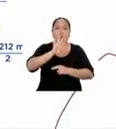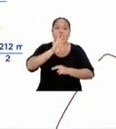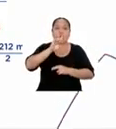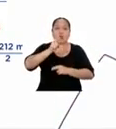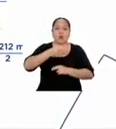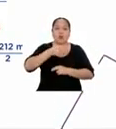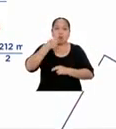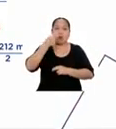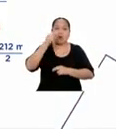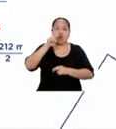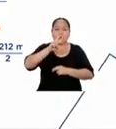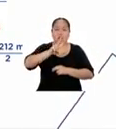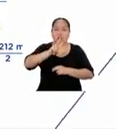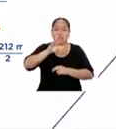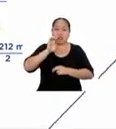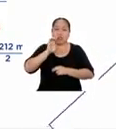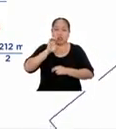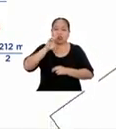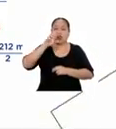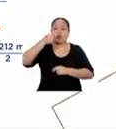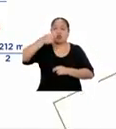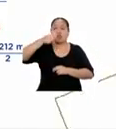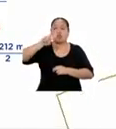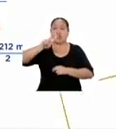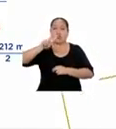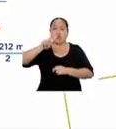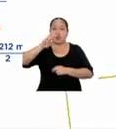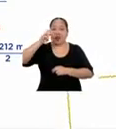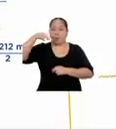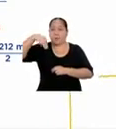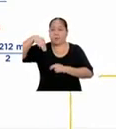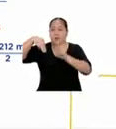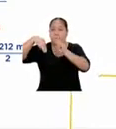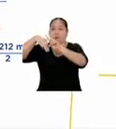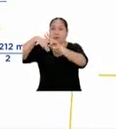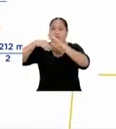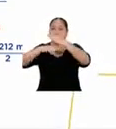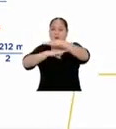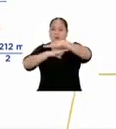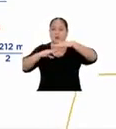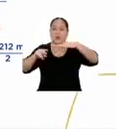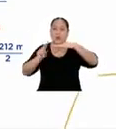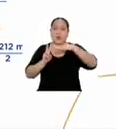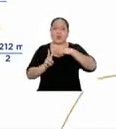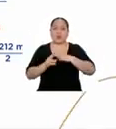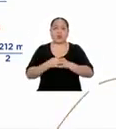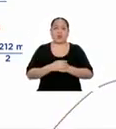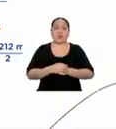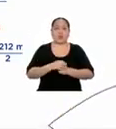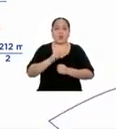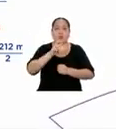4,212 metros cuadrados. Dividido entre 2 es igual a